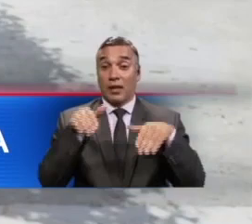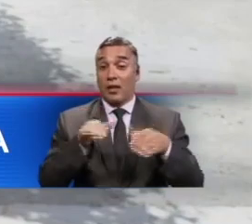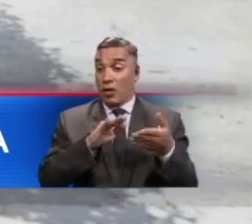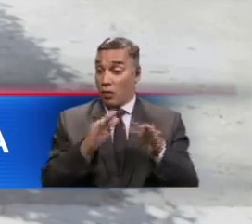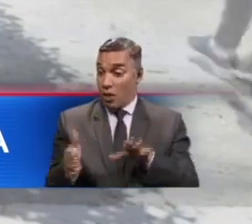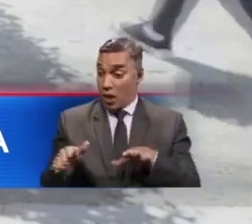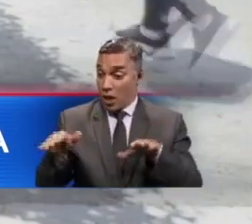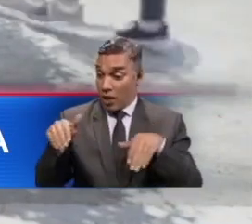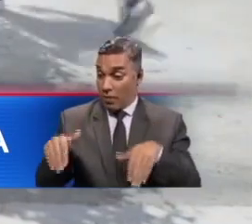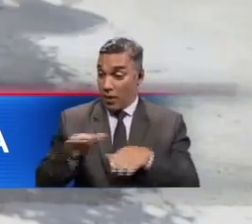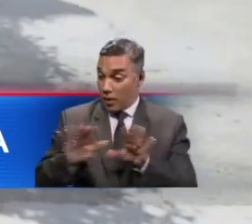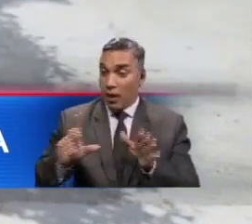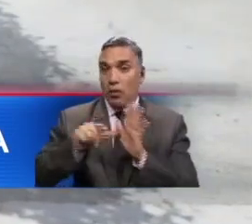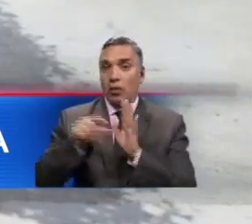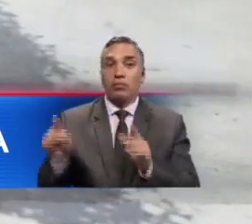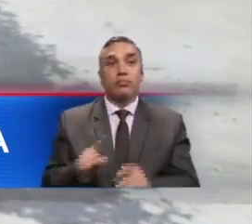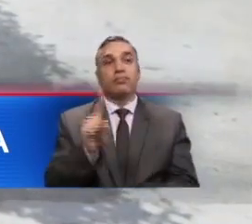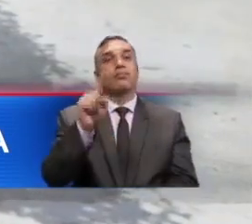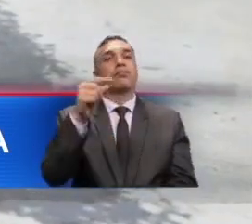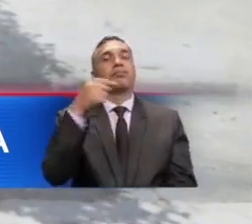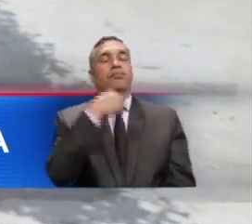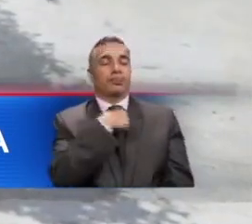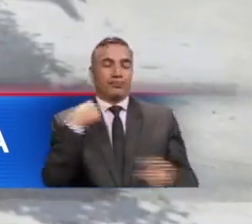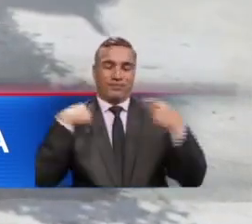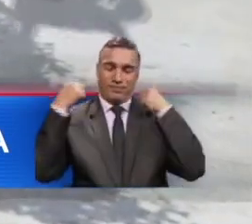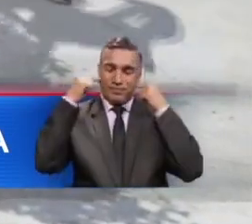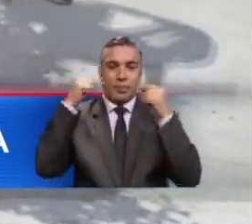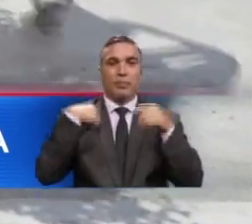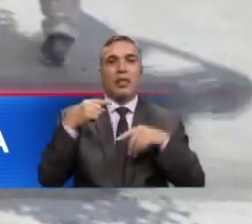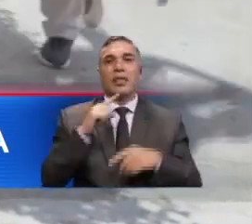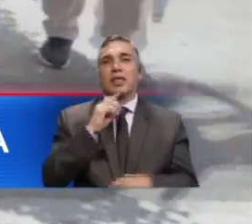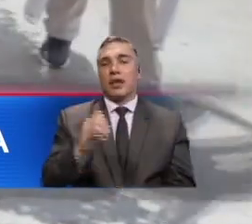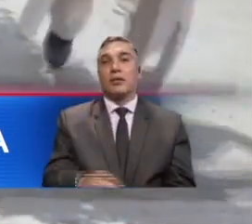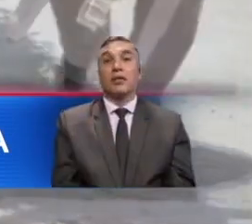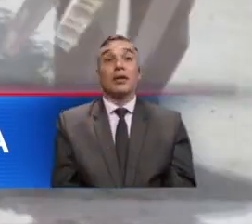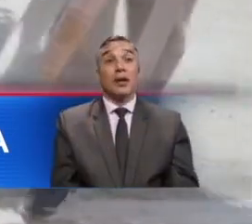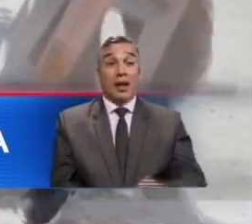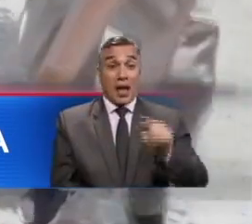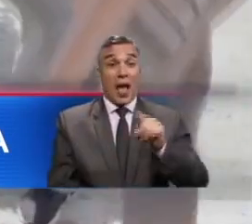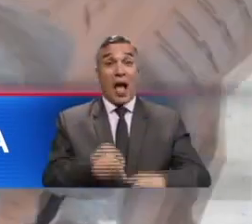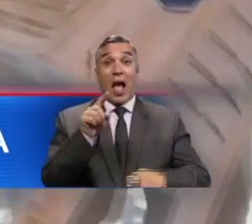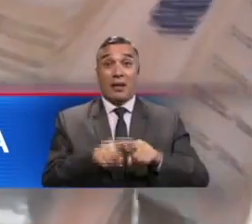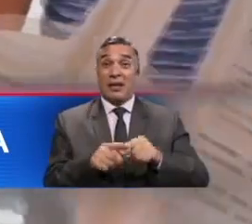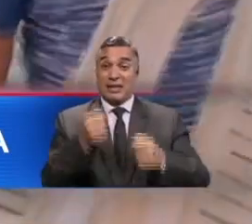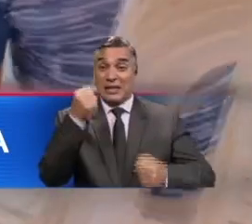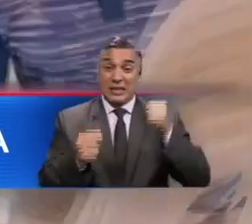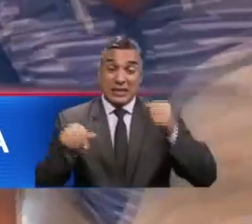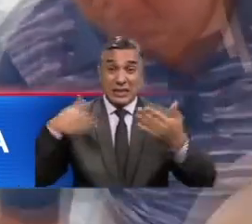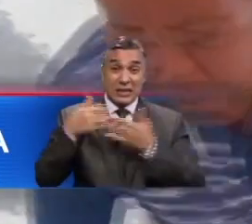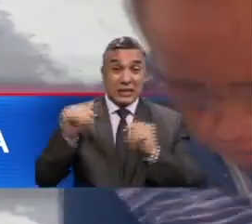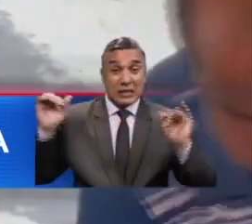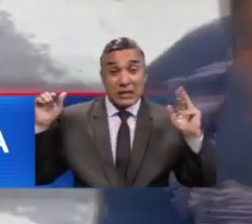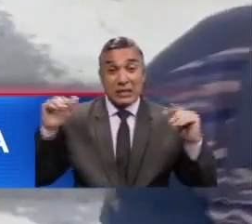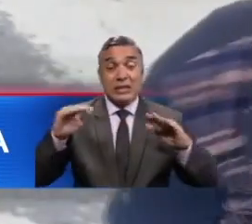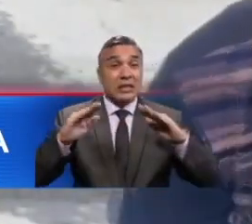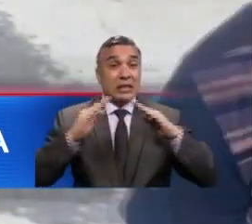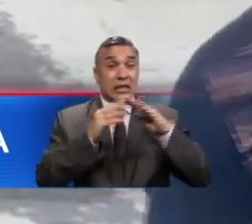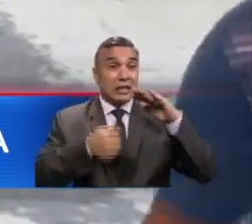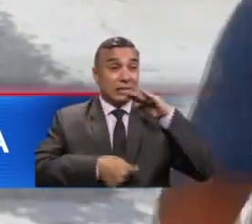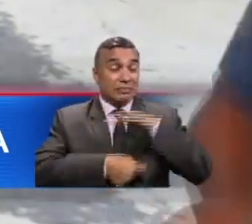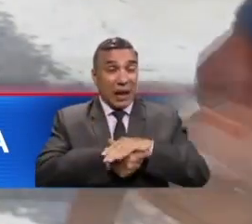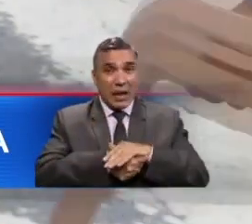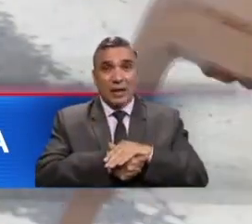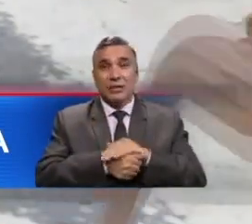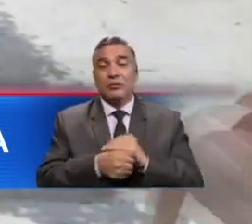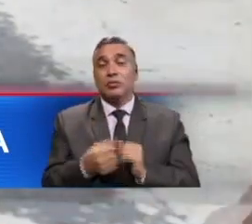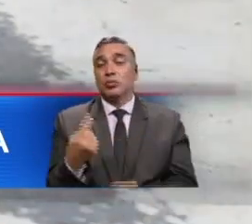animalito, lo atacaron a mi tío, ¿ya? Y los vecinos corrieron, todos se encerraron en sus casas